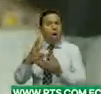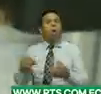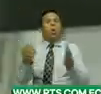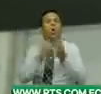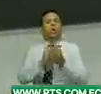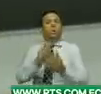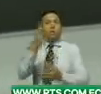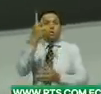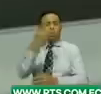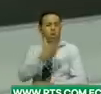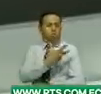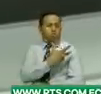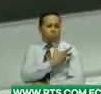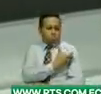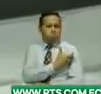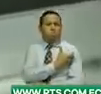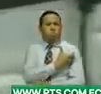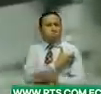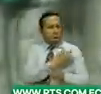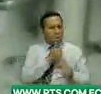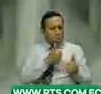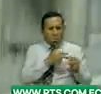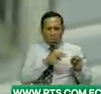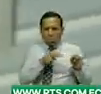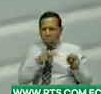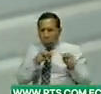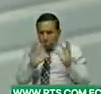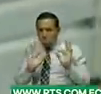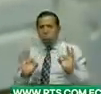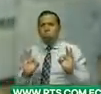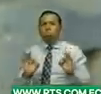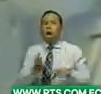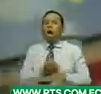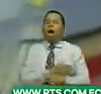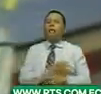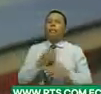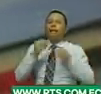Ya está siendo suministrada a la población general después de que en diciembre, en una